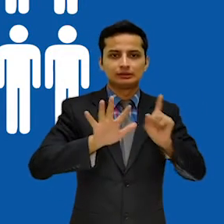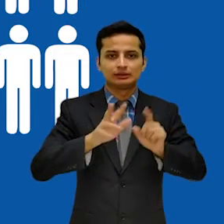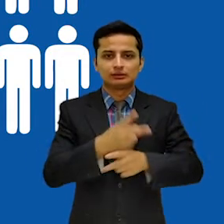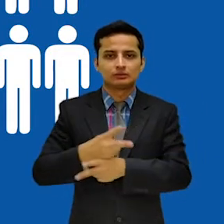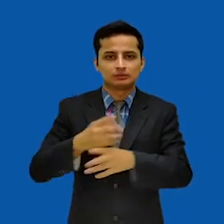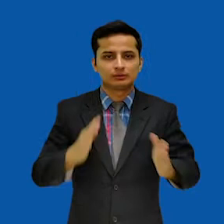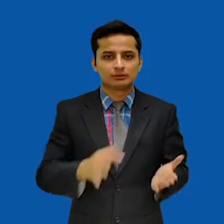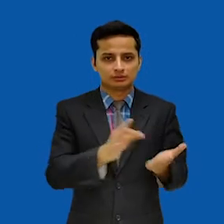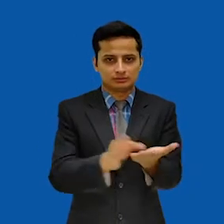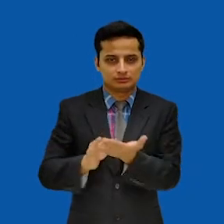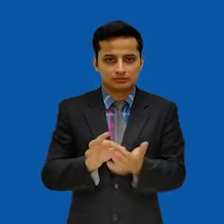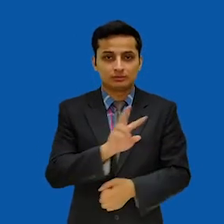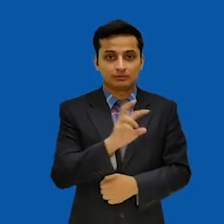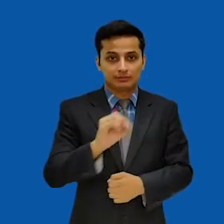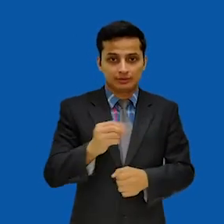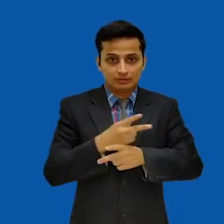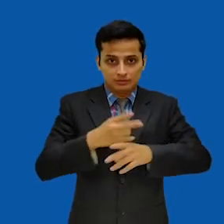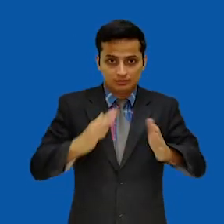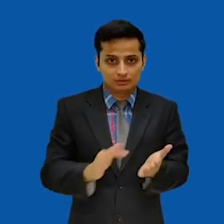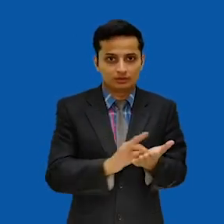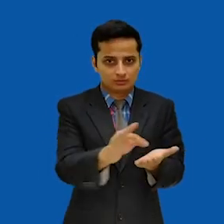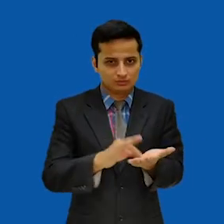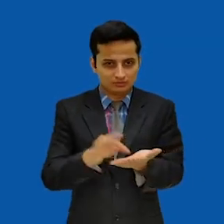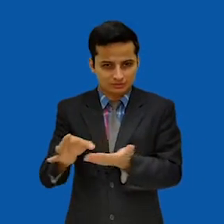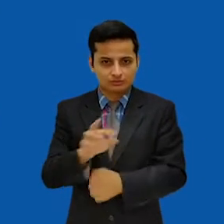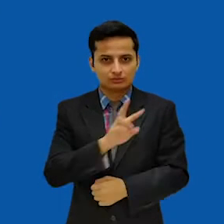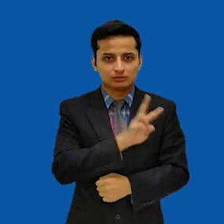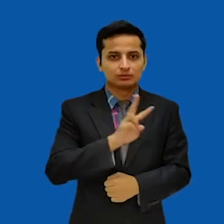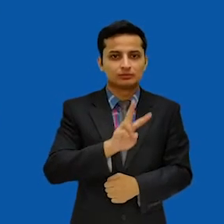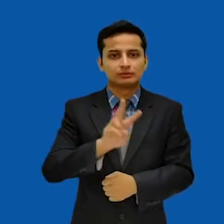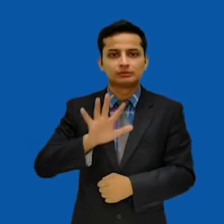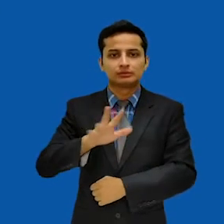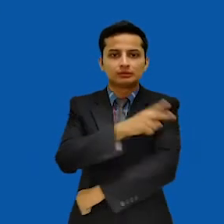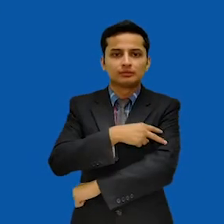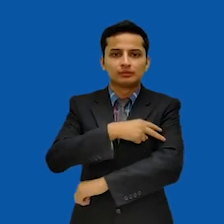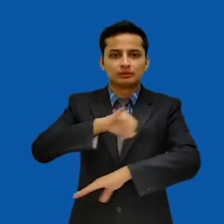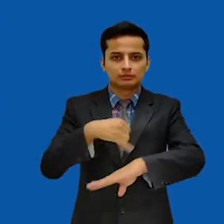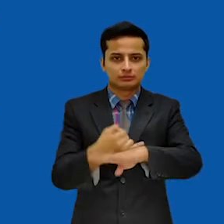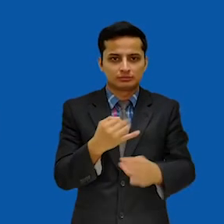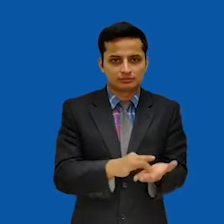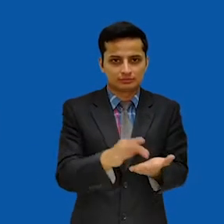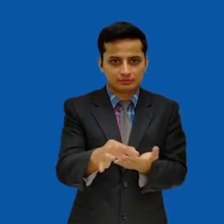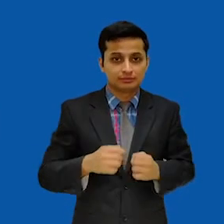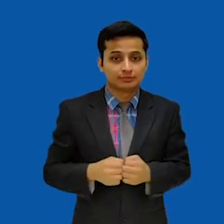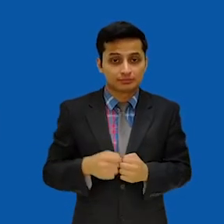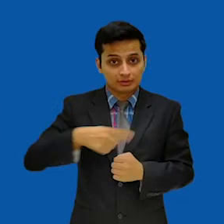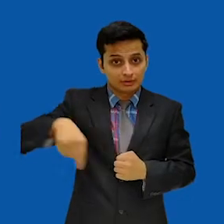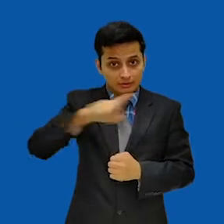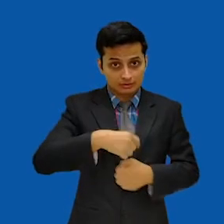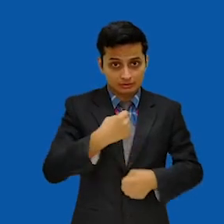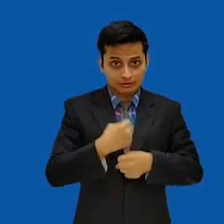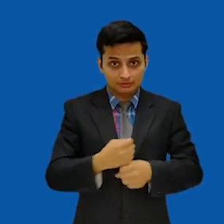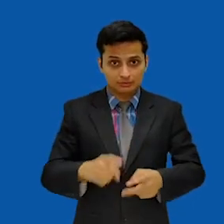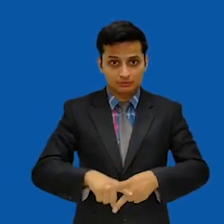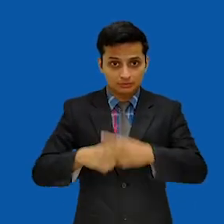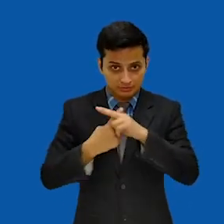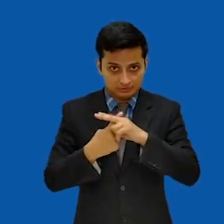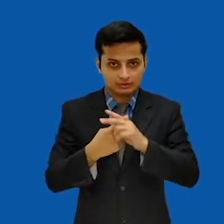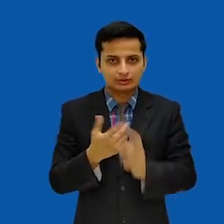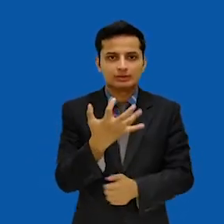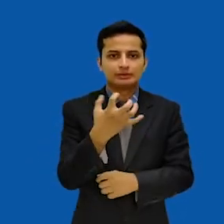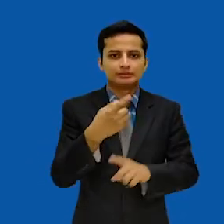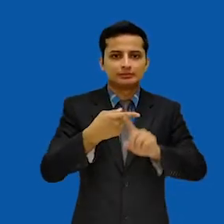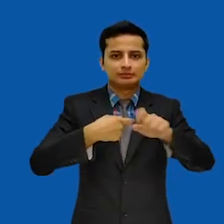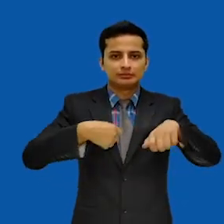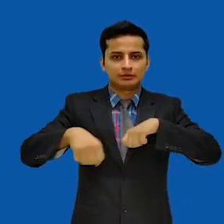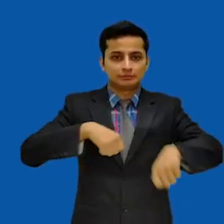concejales urbanos, 20 concejales rurales y 225 vocales de las juntas parroquiales rurales, quienes iniciarán sus funciones